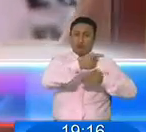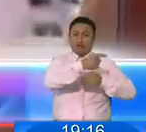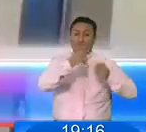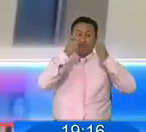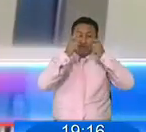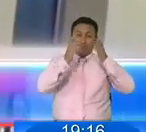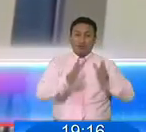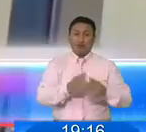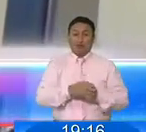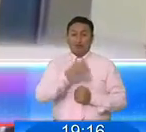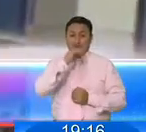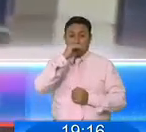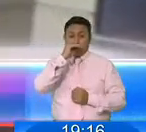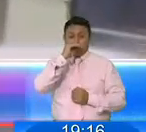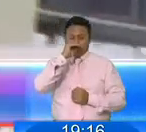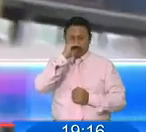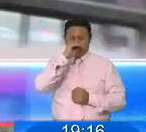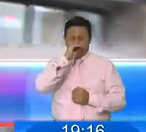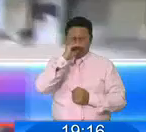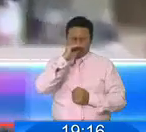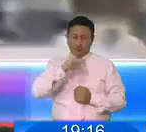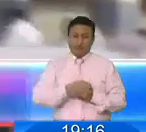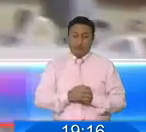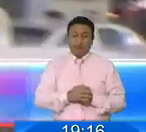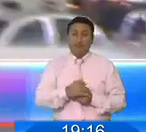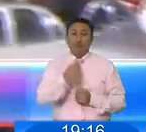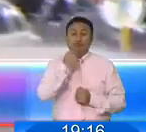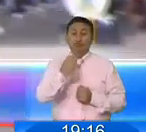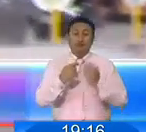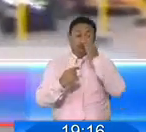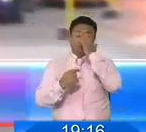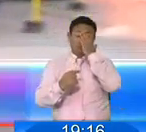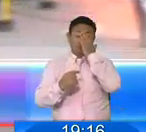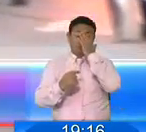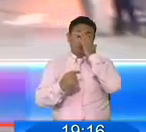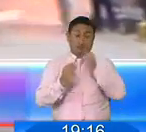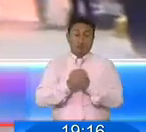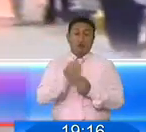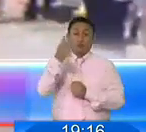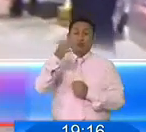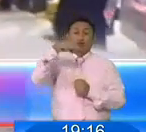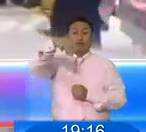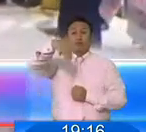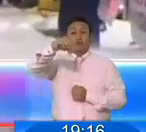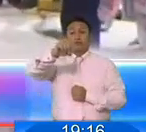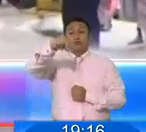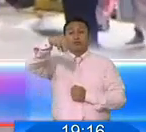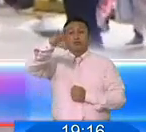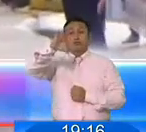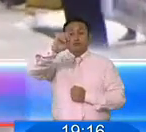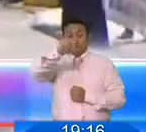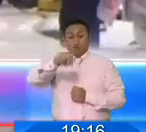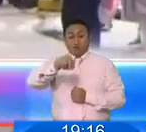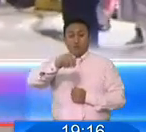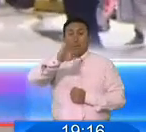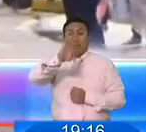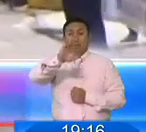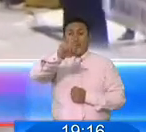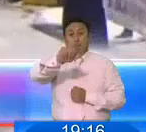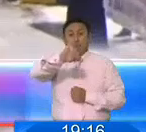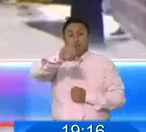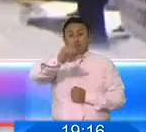fiscalía aseguran que los docentes montoya y bajan son inocentes